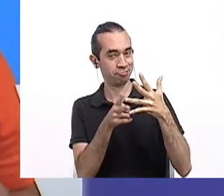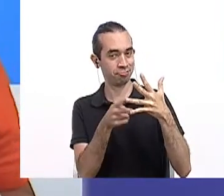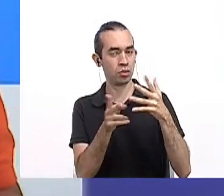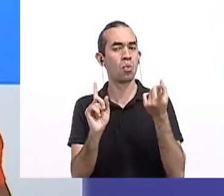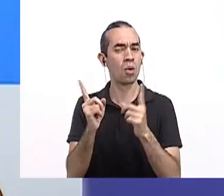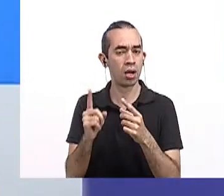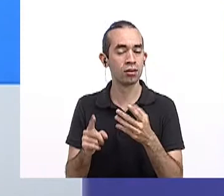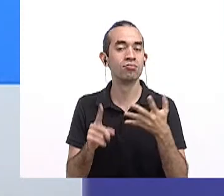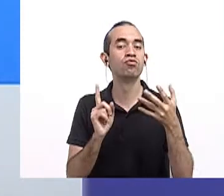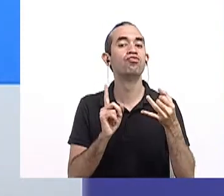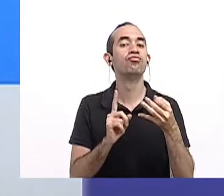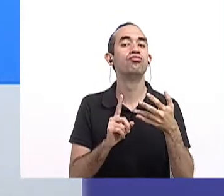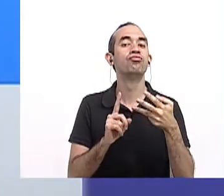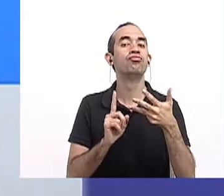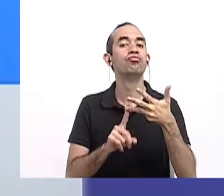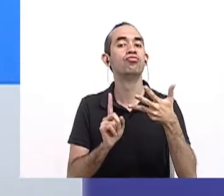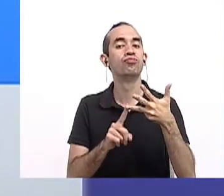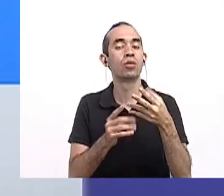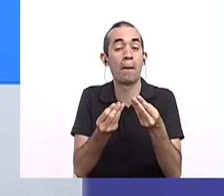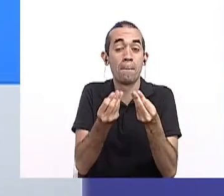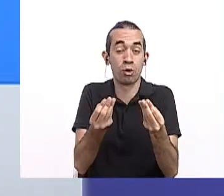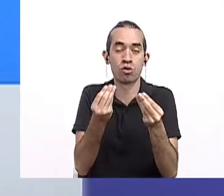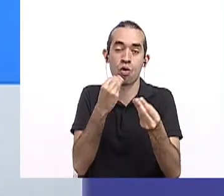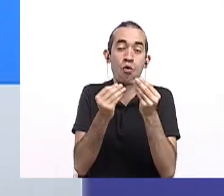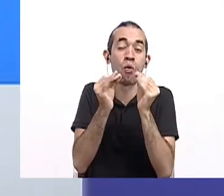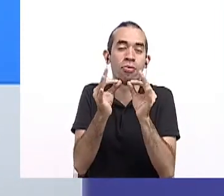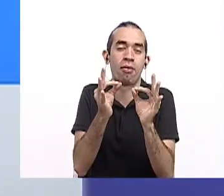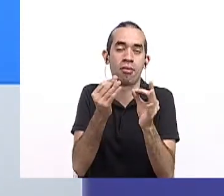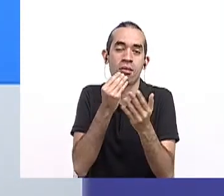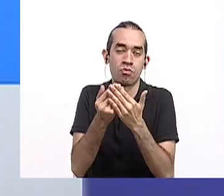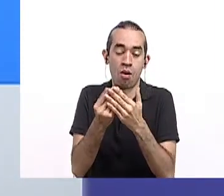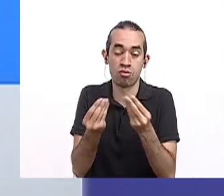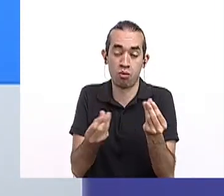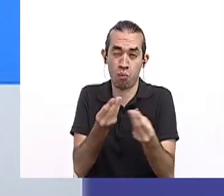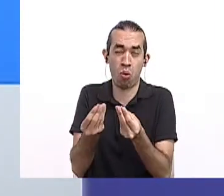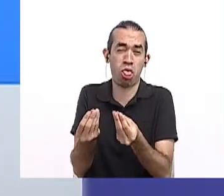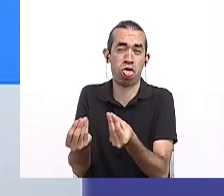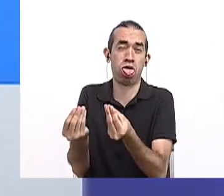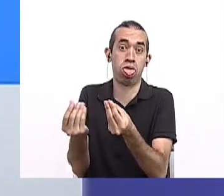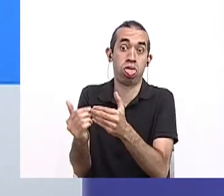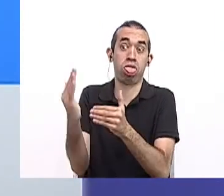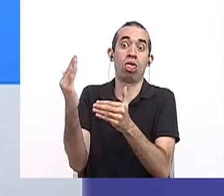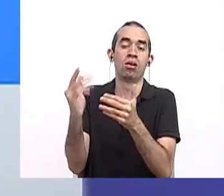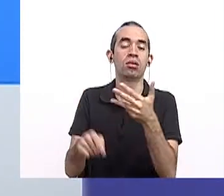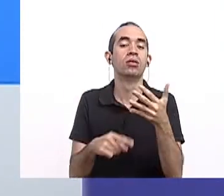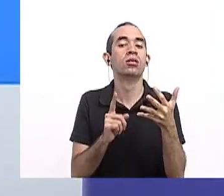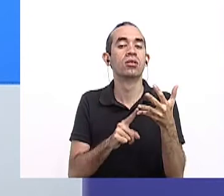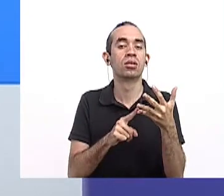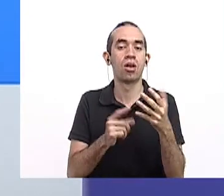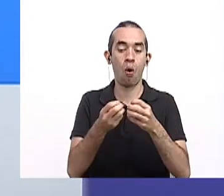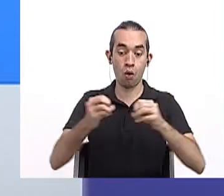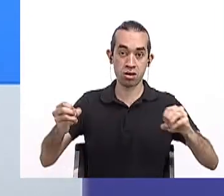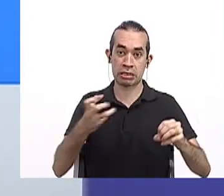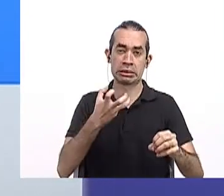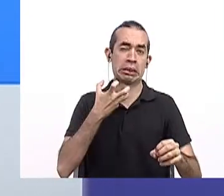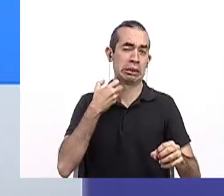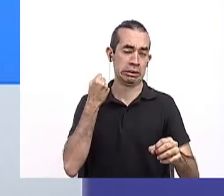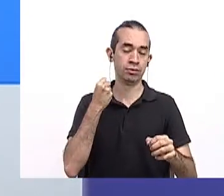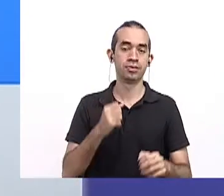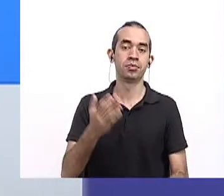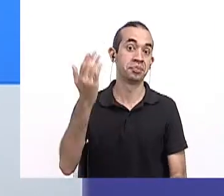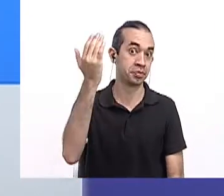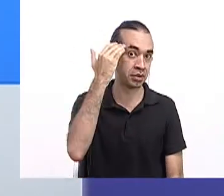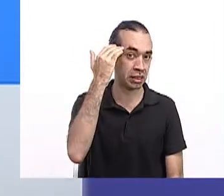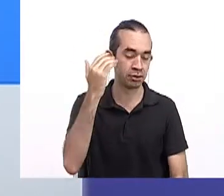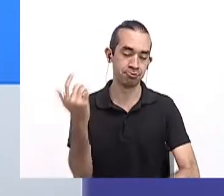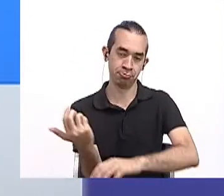y también la acidificación de los océanos en los fertilizantes que se utilizan en los cultivos